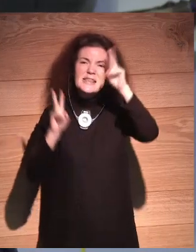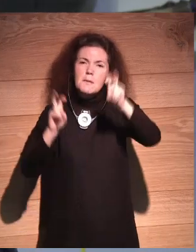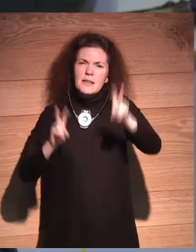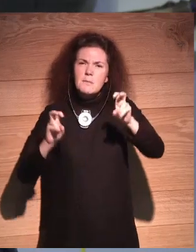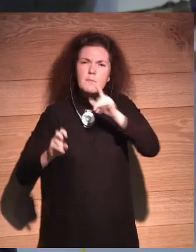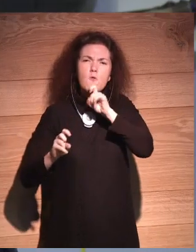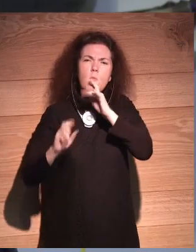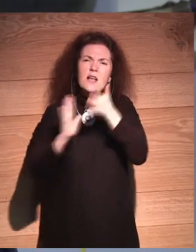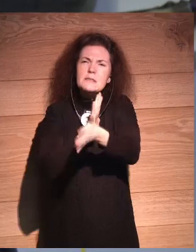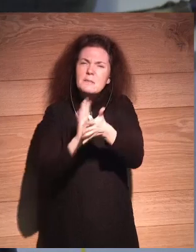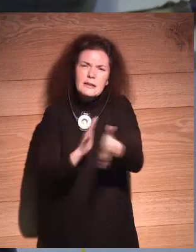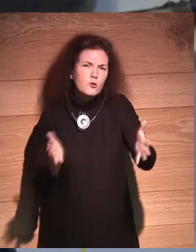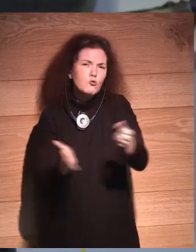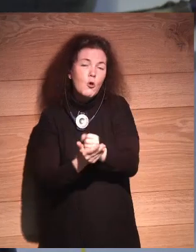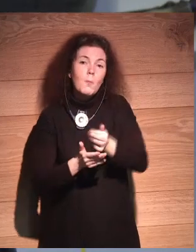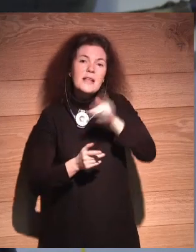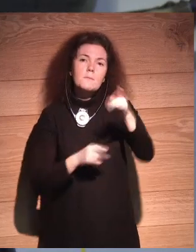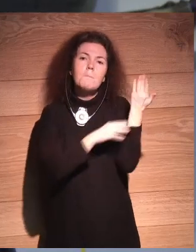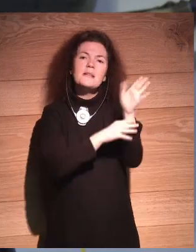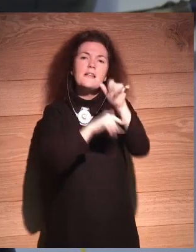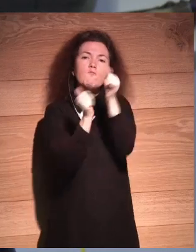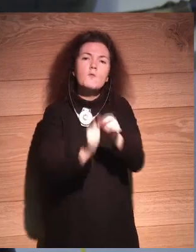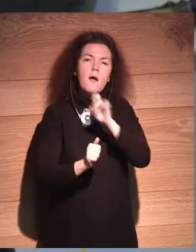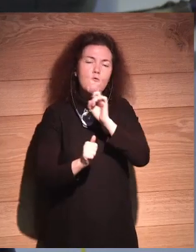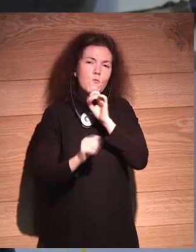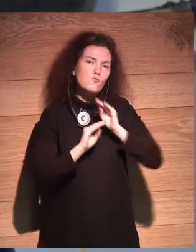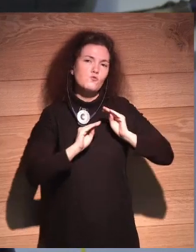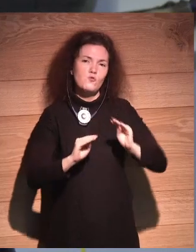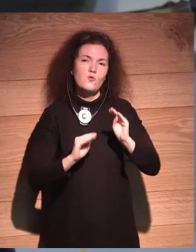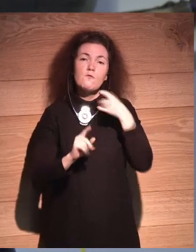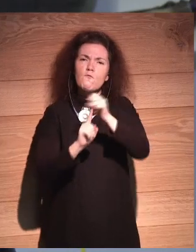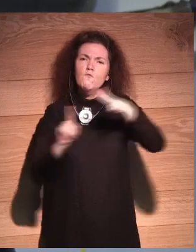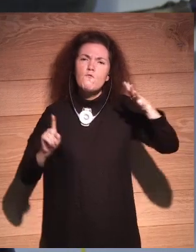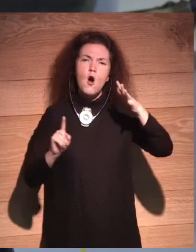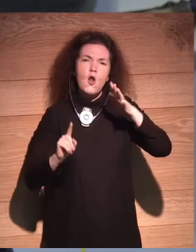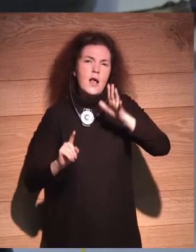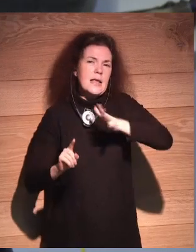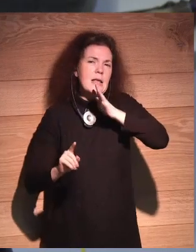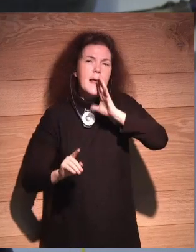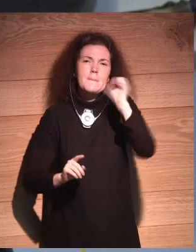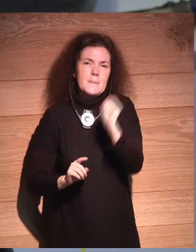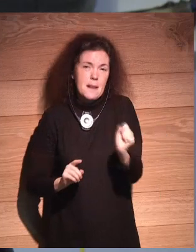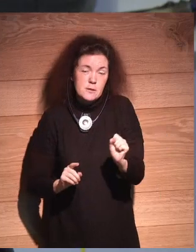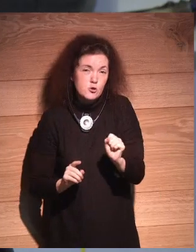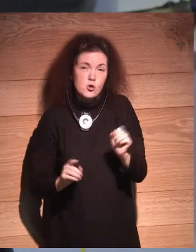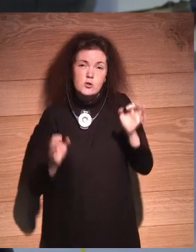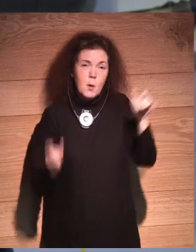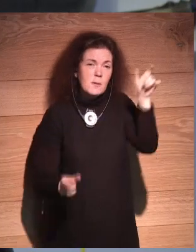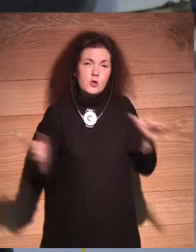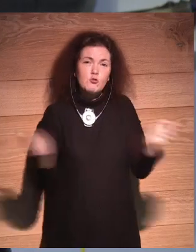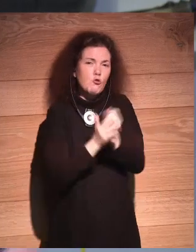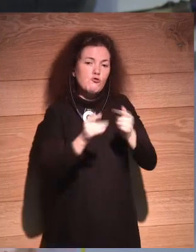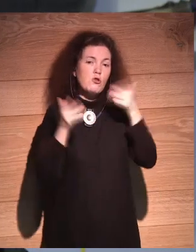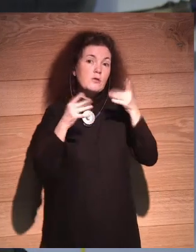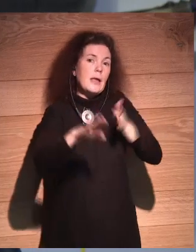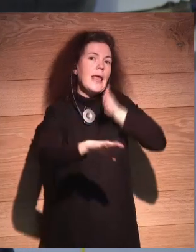temáticas y cómo lo están presentando. Es un foro absolutamente fantástico y que todo el mundo debería